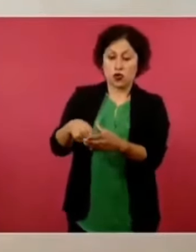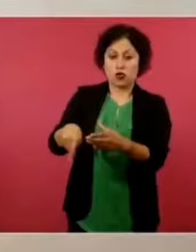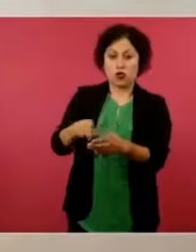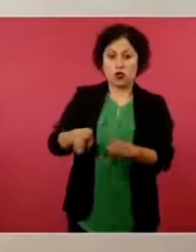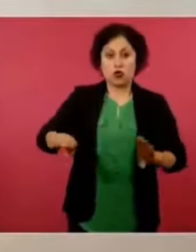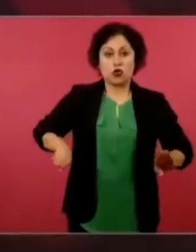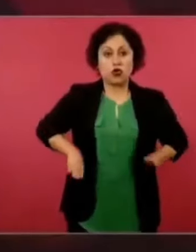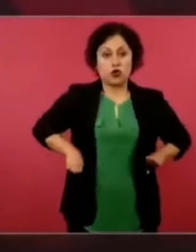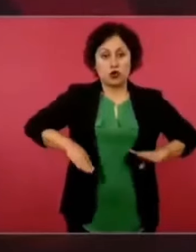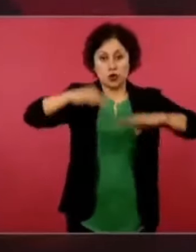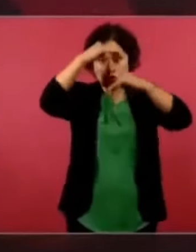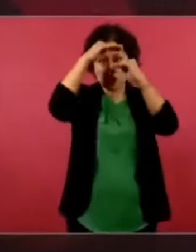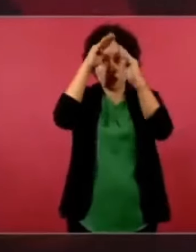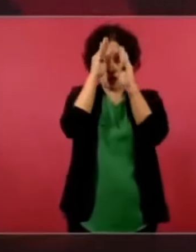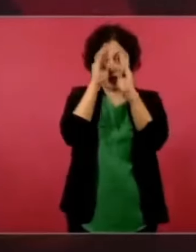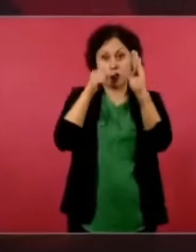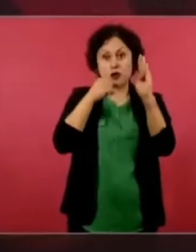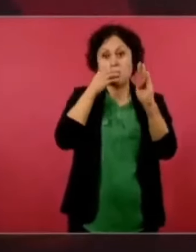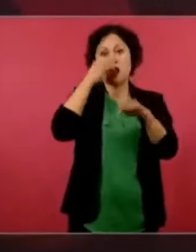para declarar